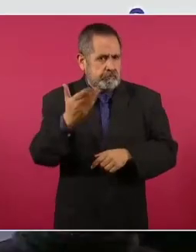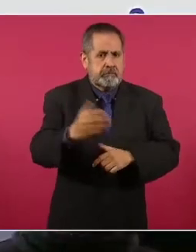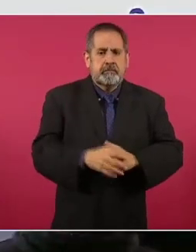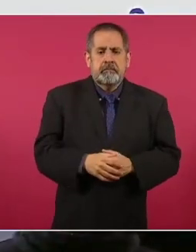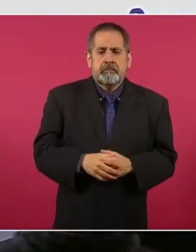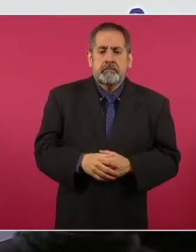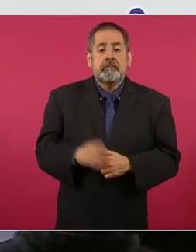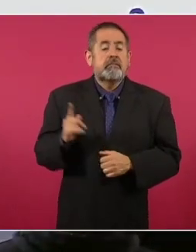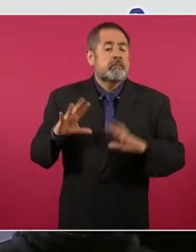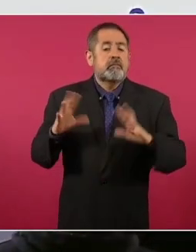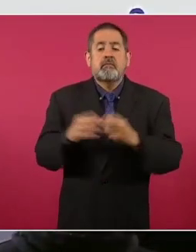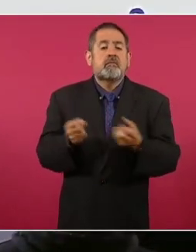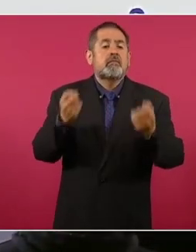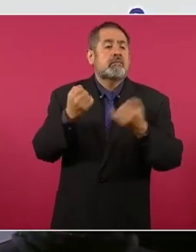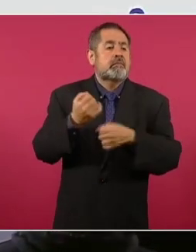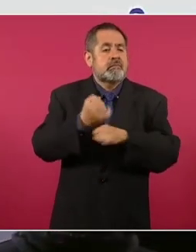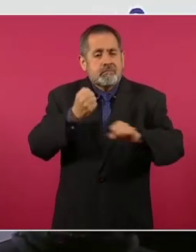armas son estas?